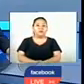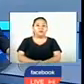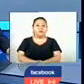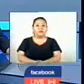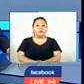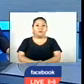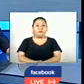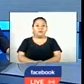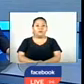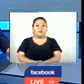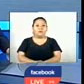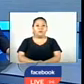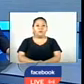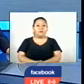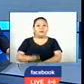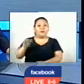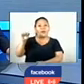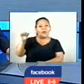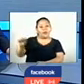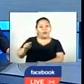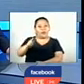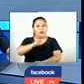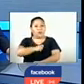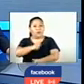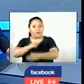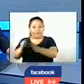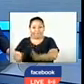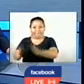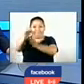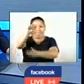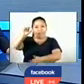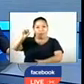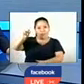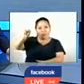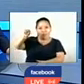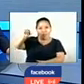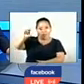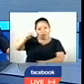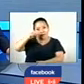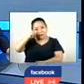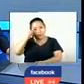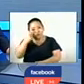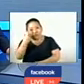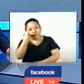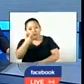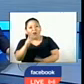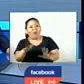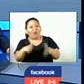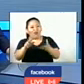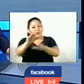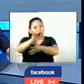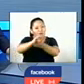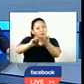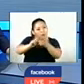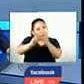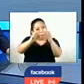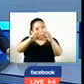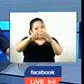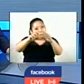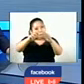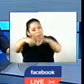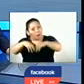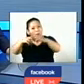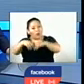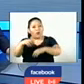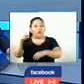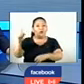administración nacional de aeronáutica y el espacio NASA observa los fenómenos atmosféricos que intempestivamente destruyen todo los